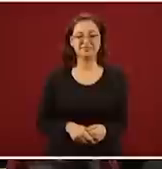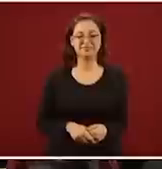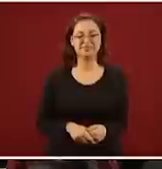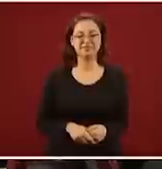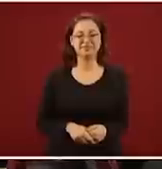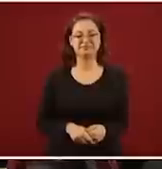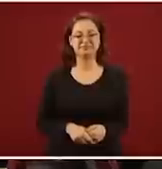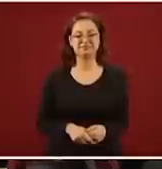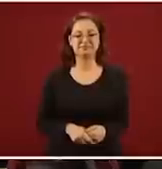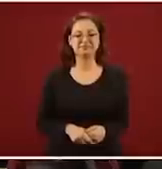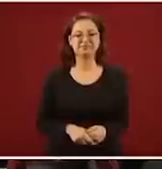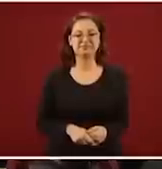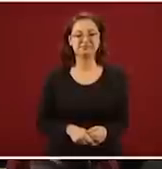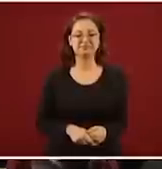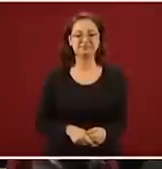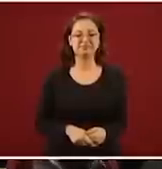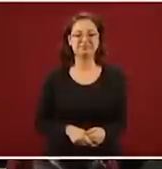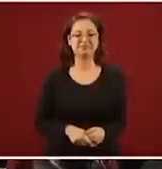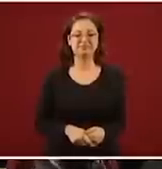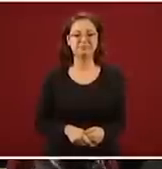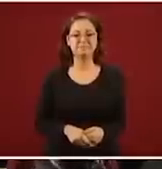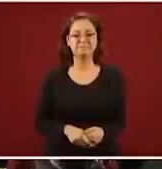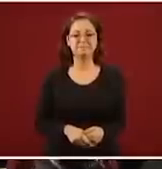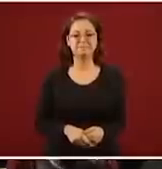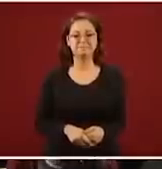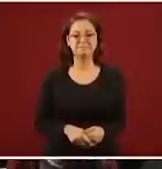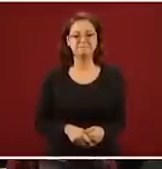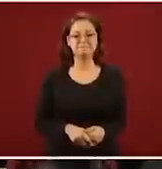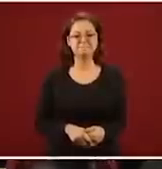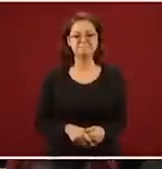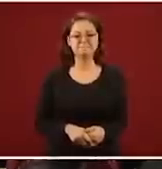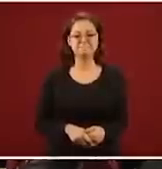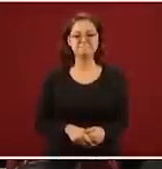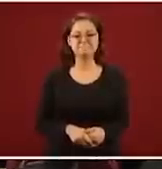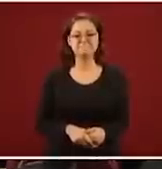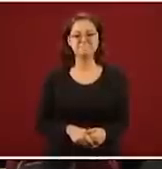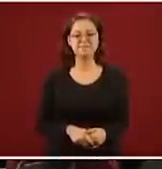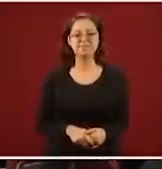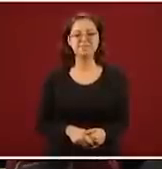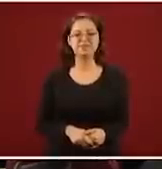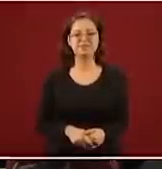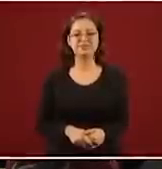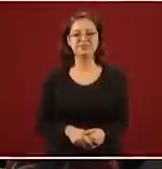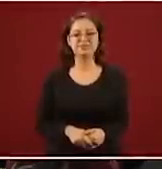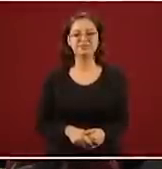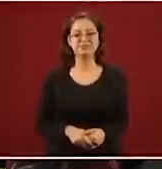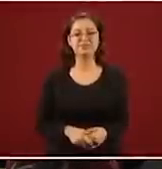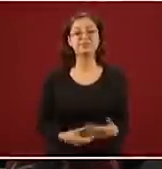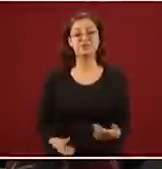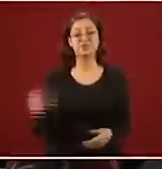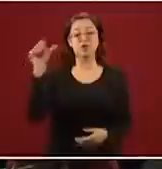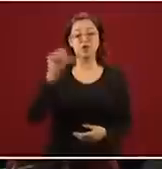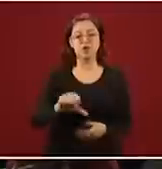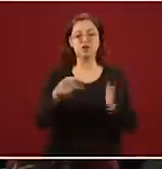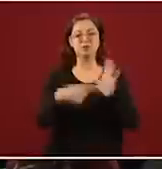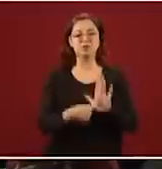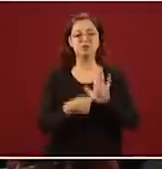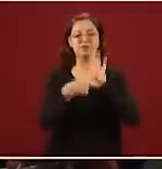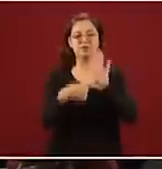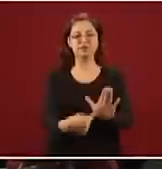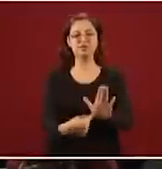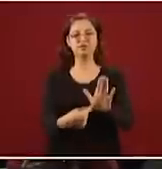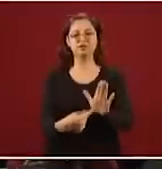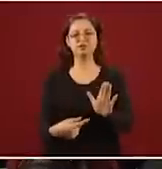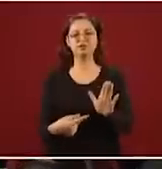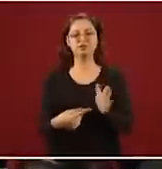vamos a el día de hoy, como se acordó, a presentar el